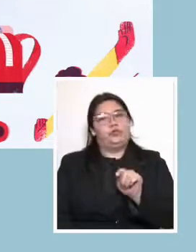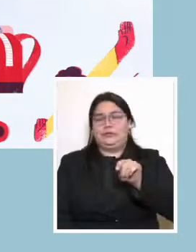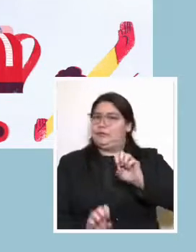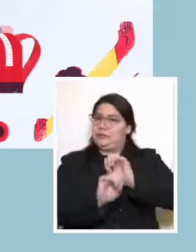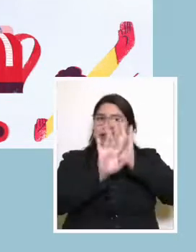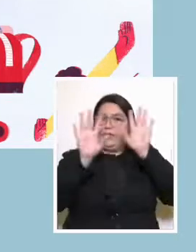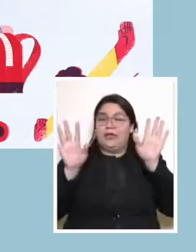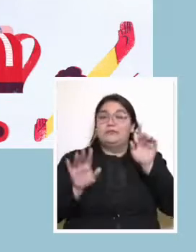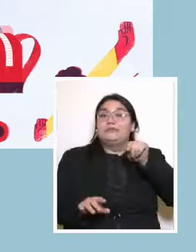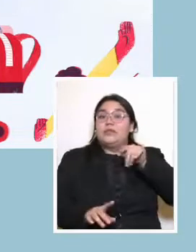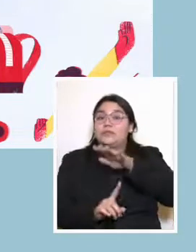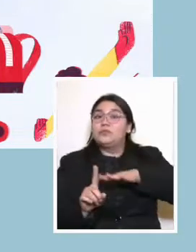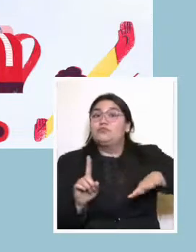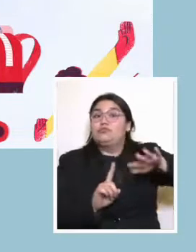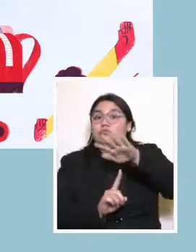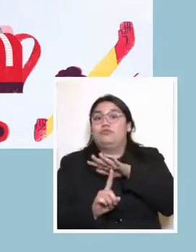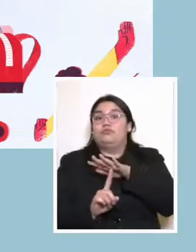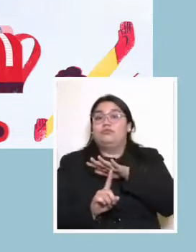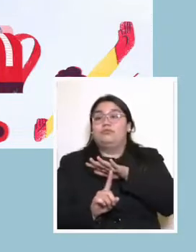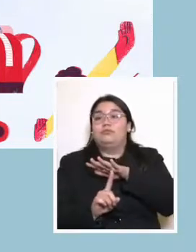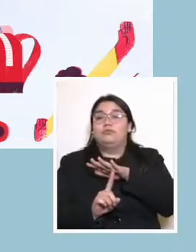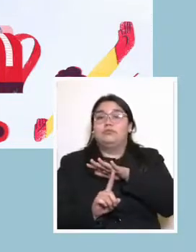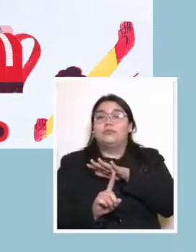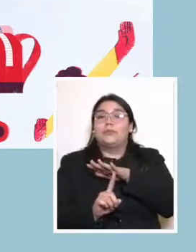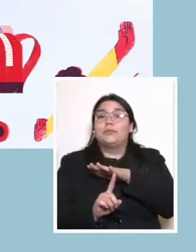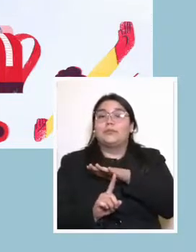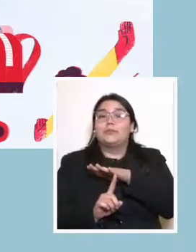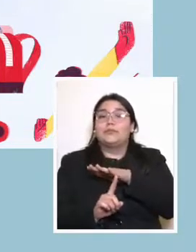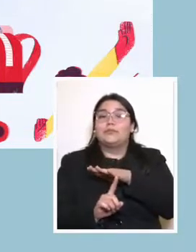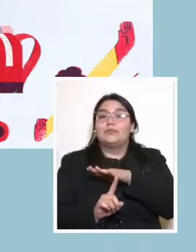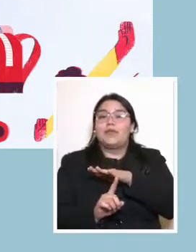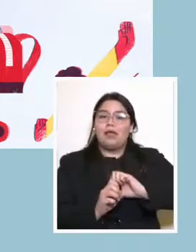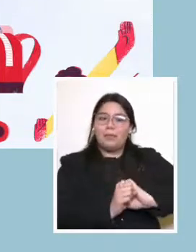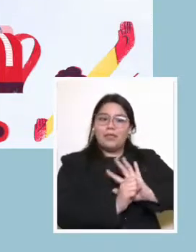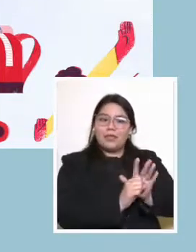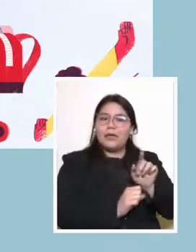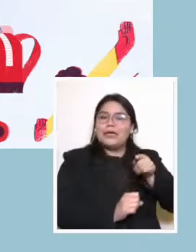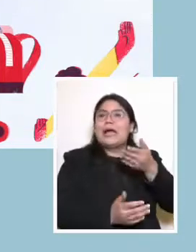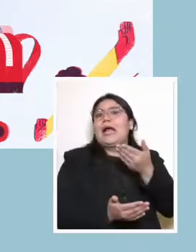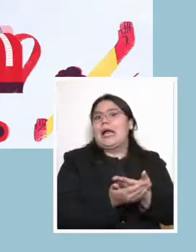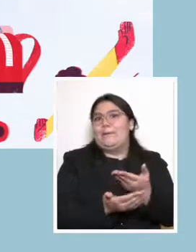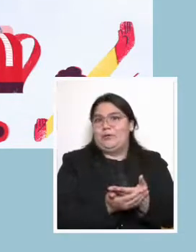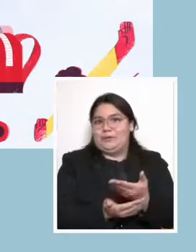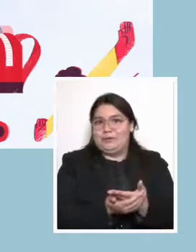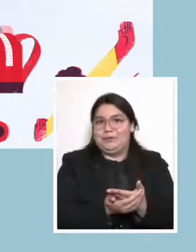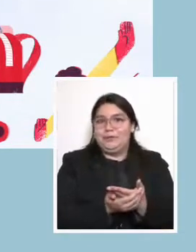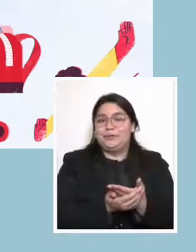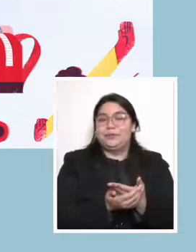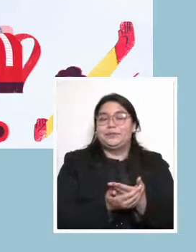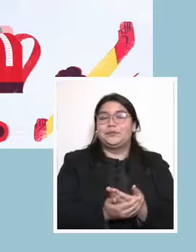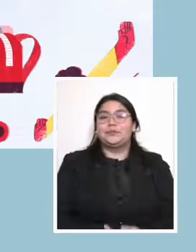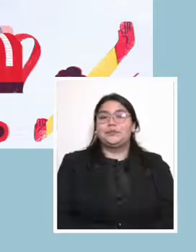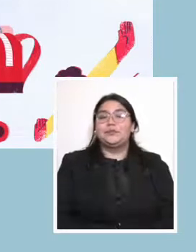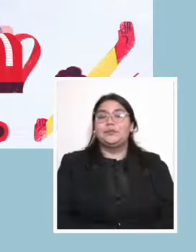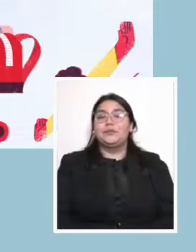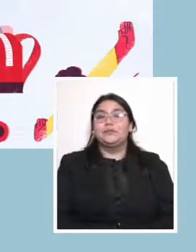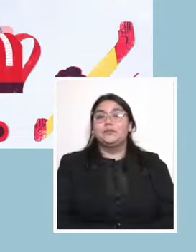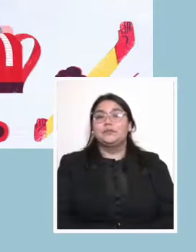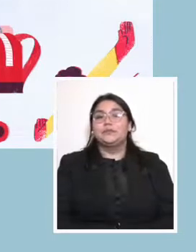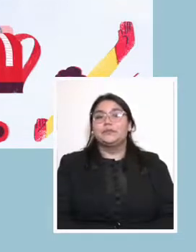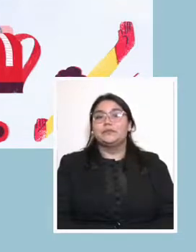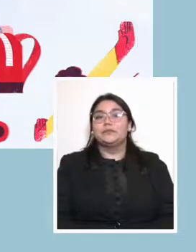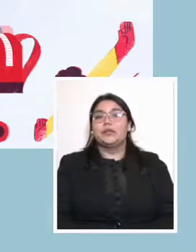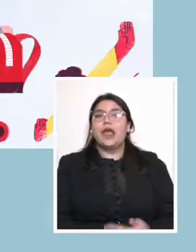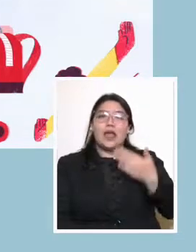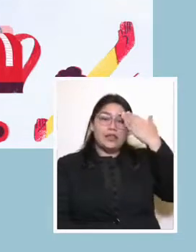esta situación, ¿no es cierto?, como parte agua de la historia, que es la pandemia, ¿no? Volver quizás, ¿no es cierto?, el día 2